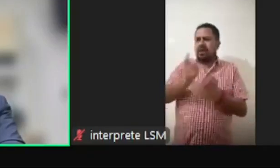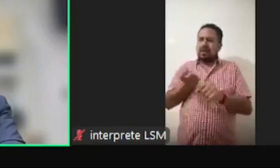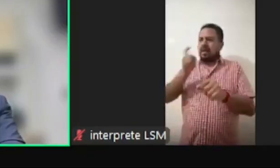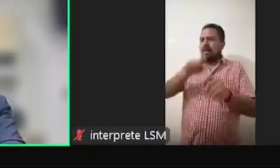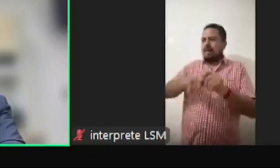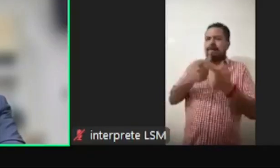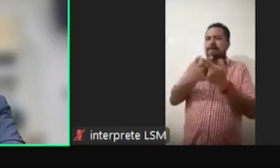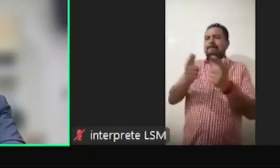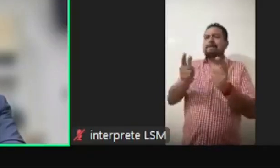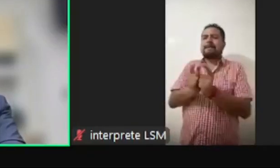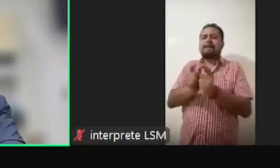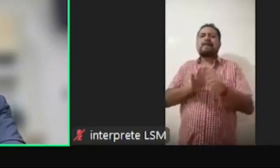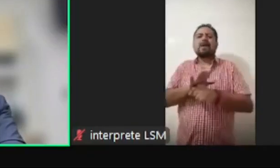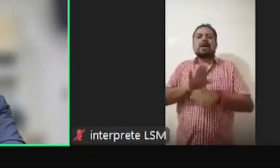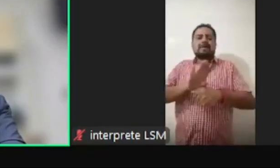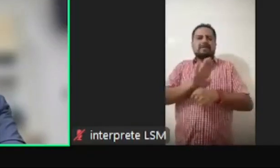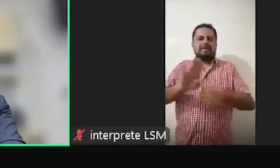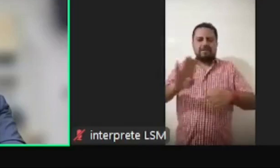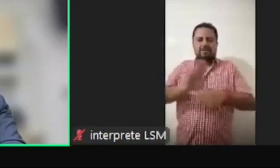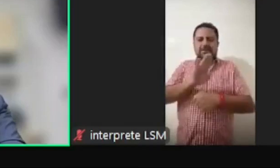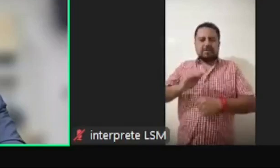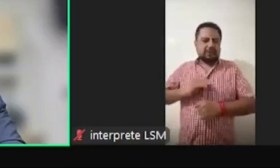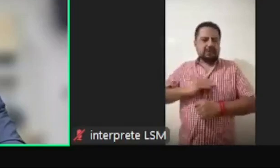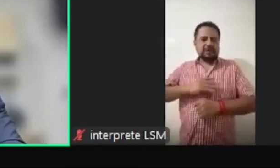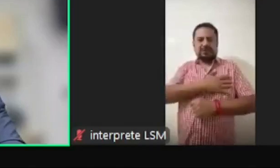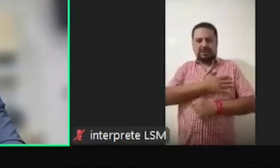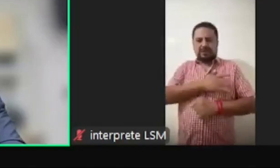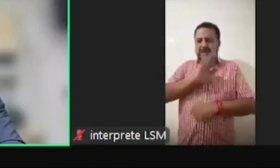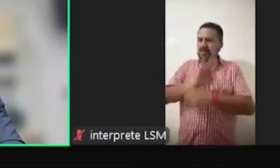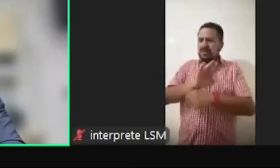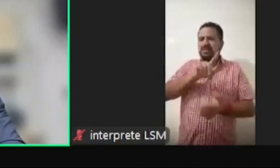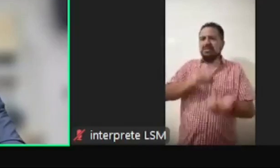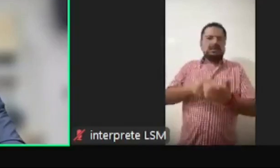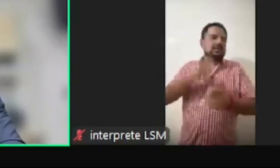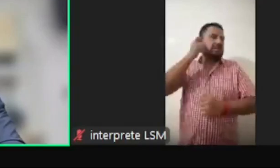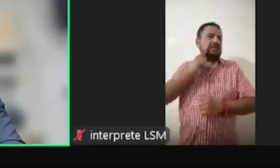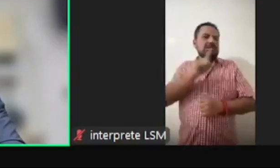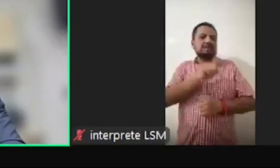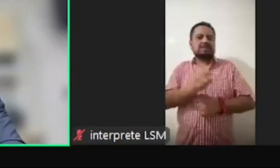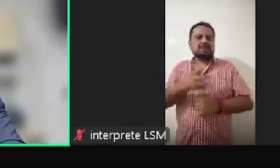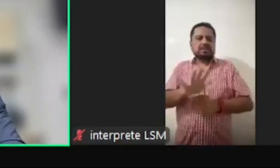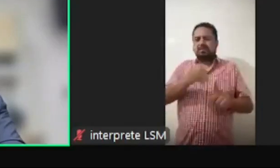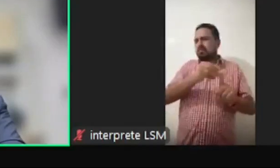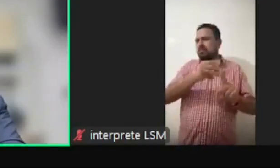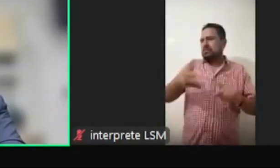partido Bienestar Guerrero, por el que controvierte el acuerdo 110 diagonal C diagonal